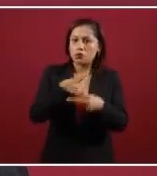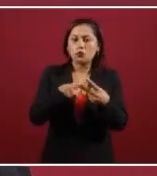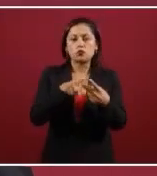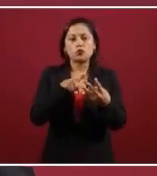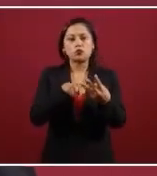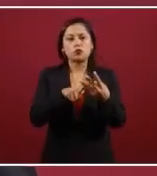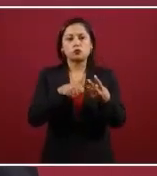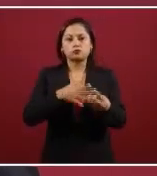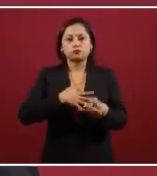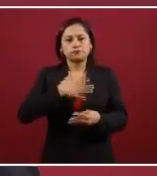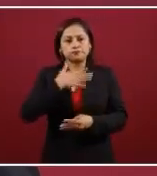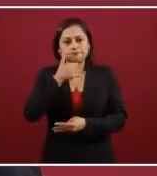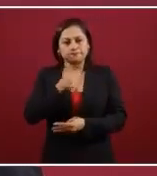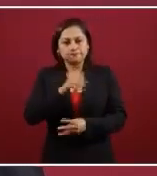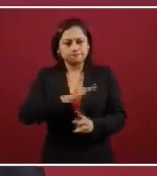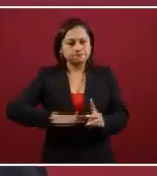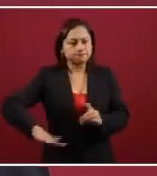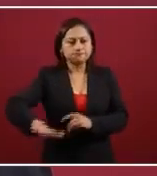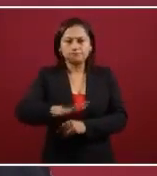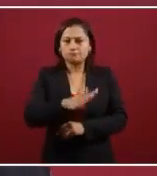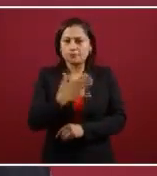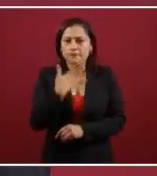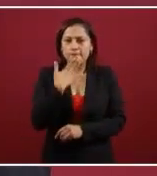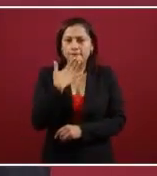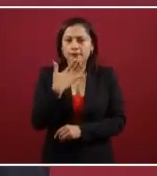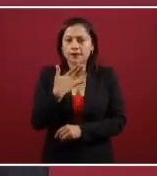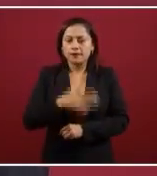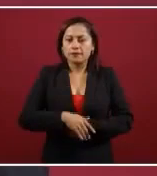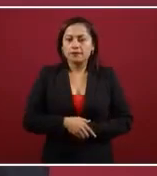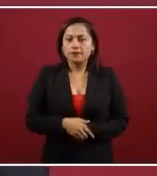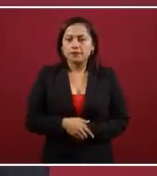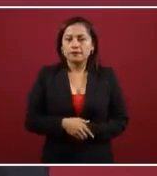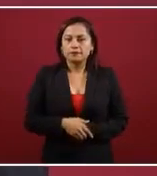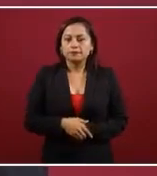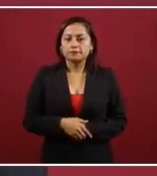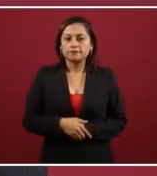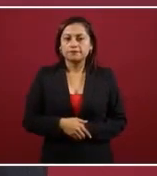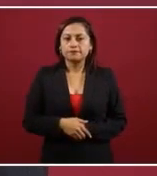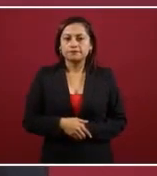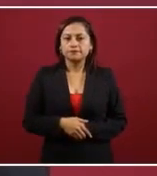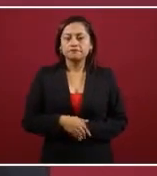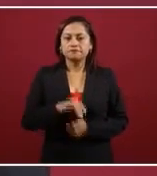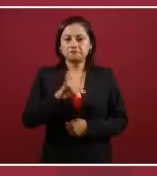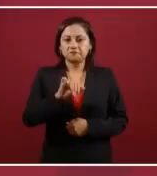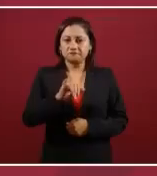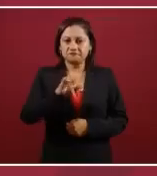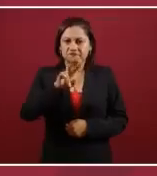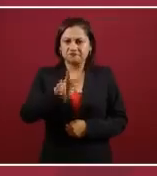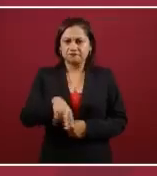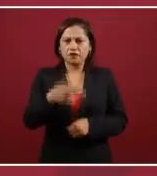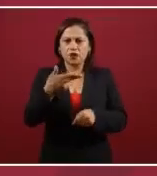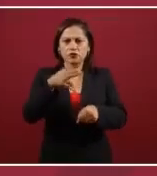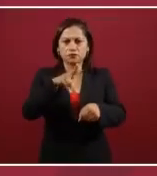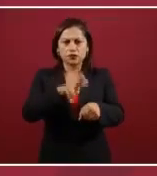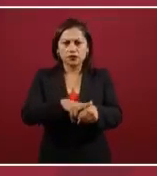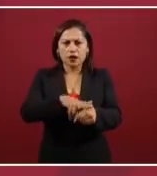bienestar. Sí, está bien que haya centros de salud, hospitales,